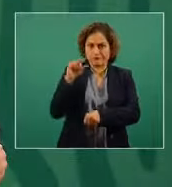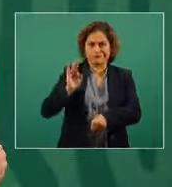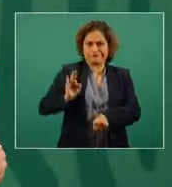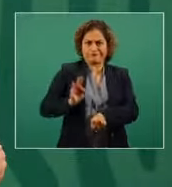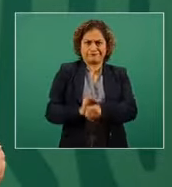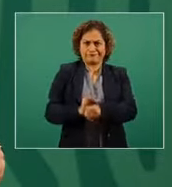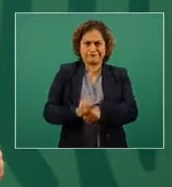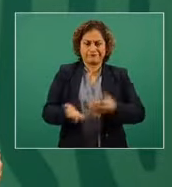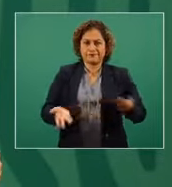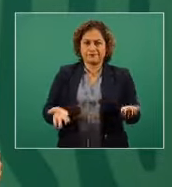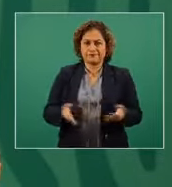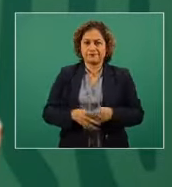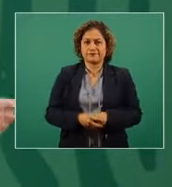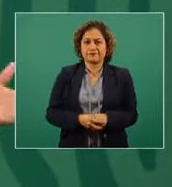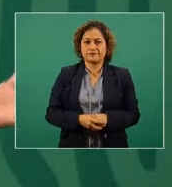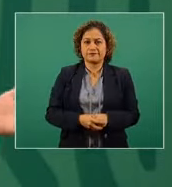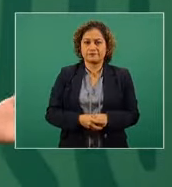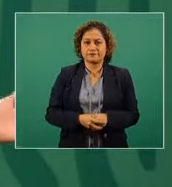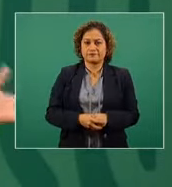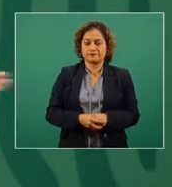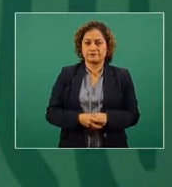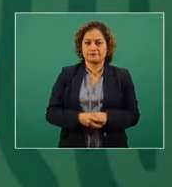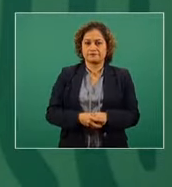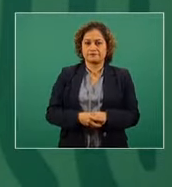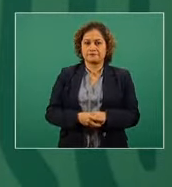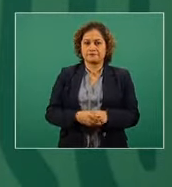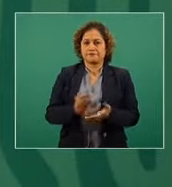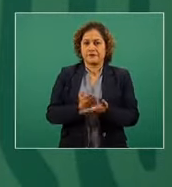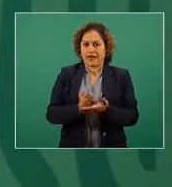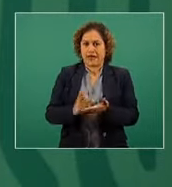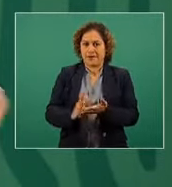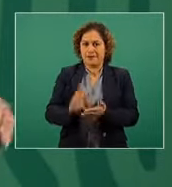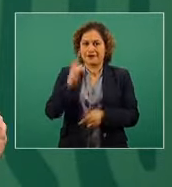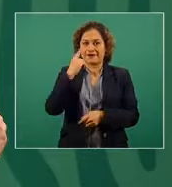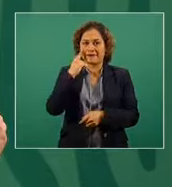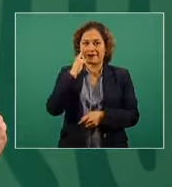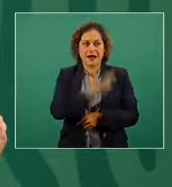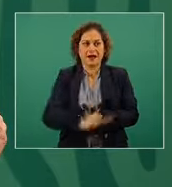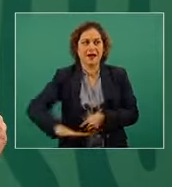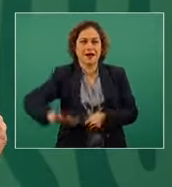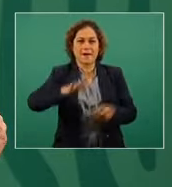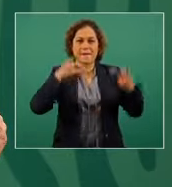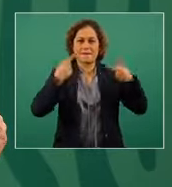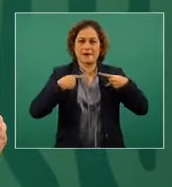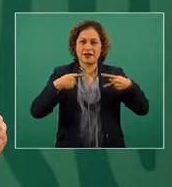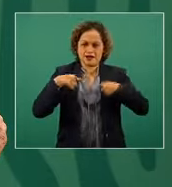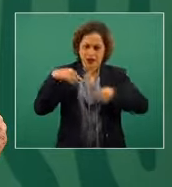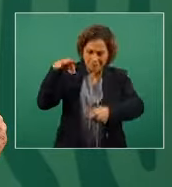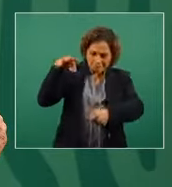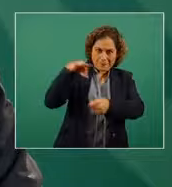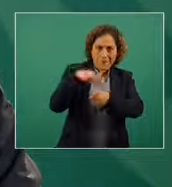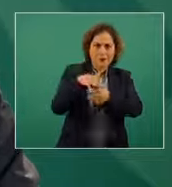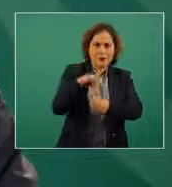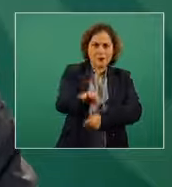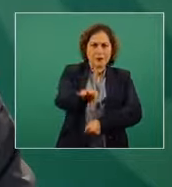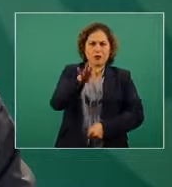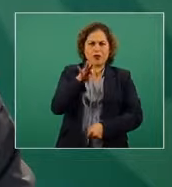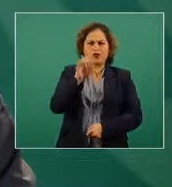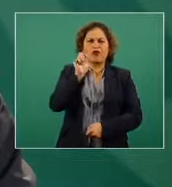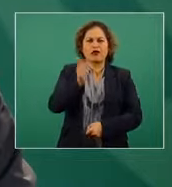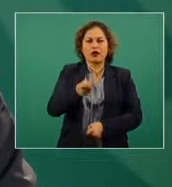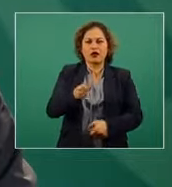la gente votó por un cambio. Nosotros no engañamos a